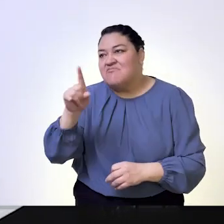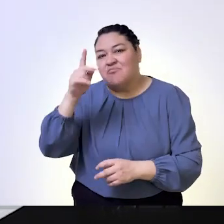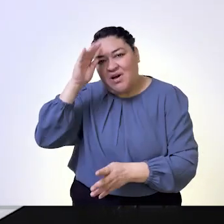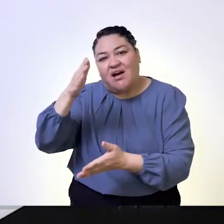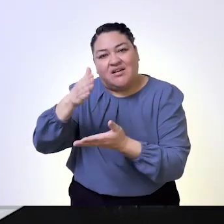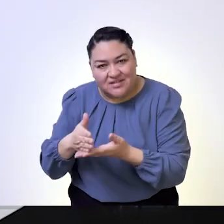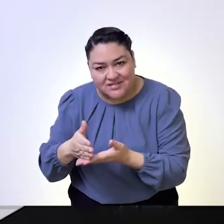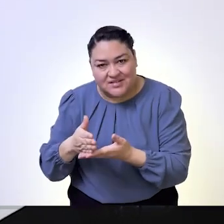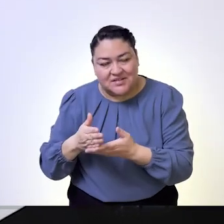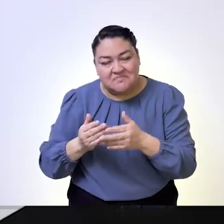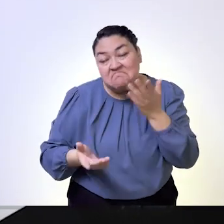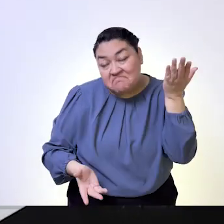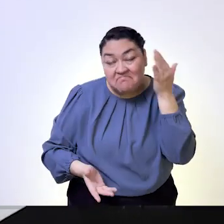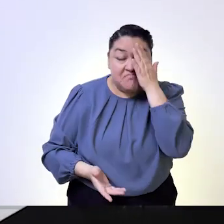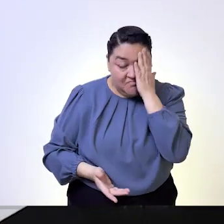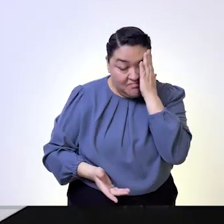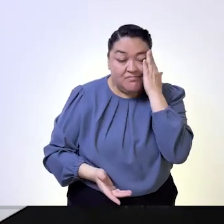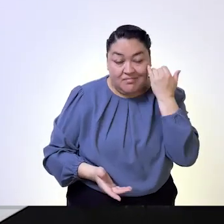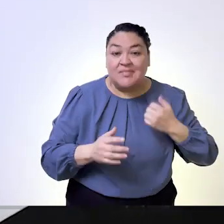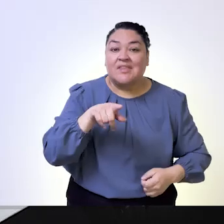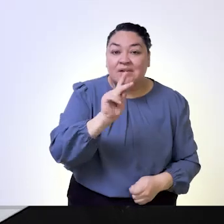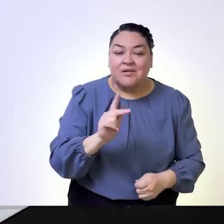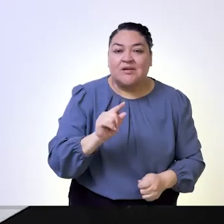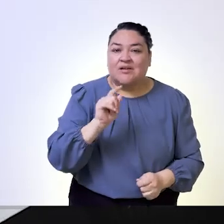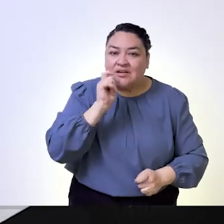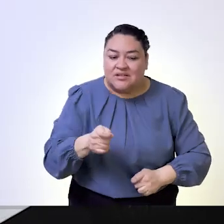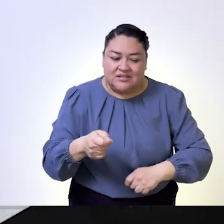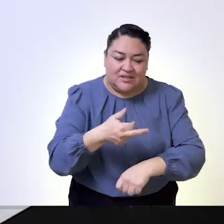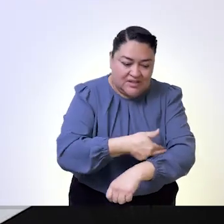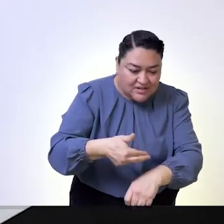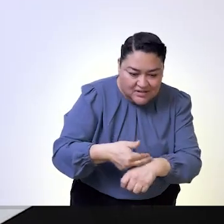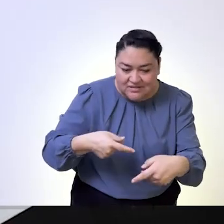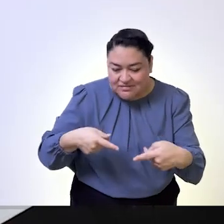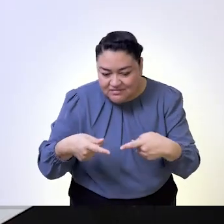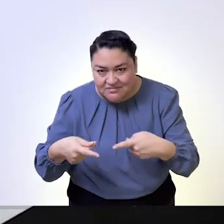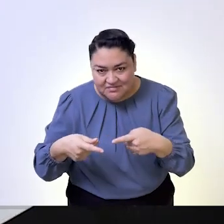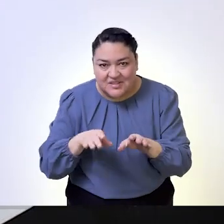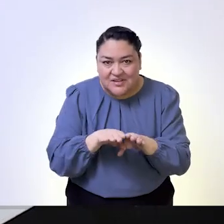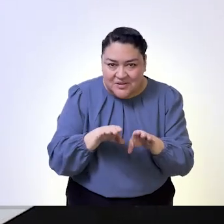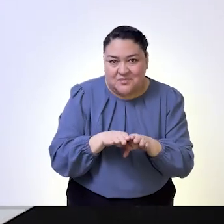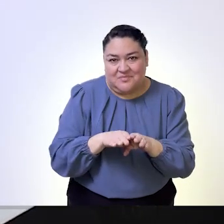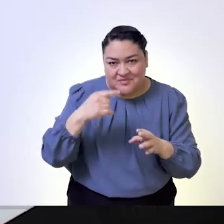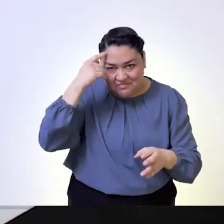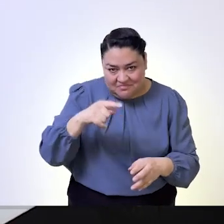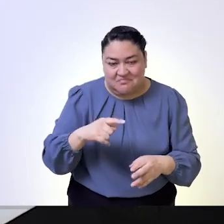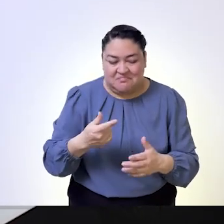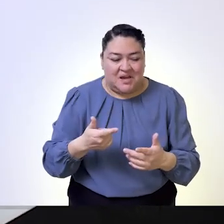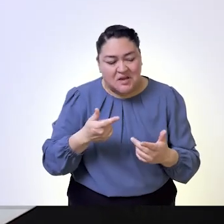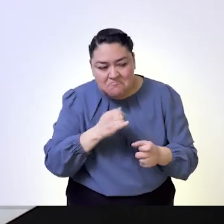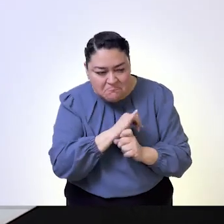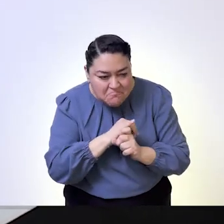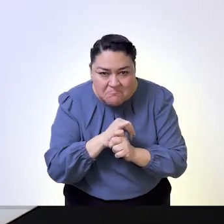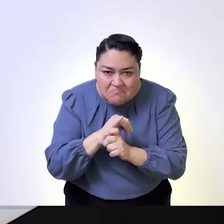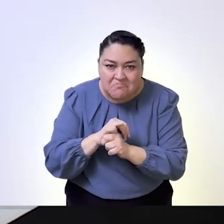respetando sus derechos. Entonces, sin embargo, hemos, a través de las herramientas que